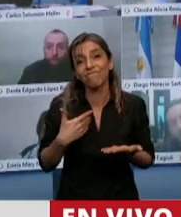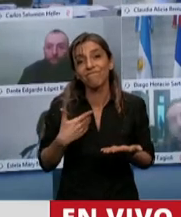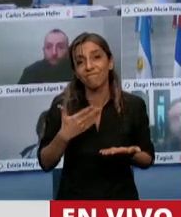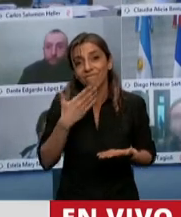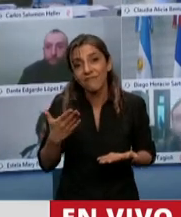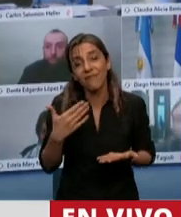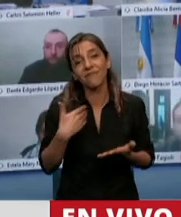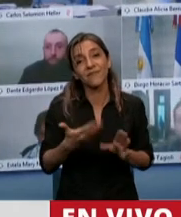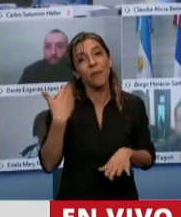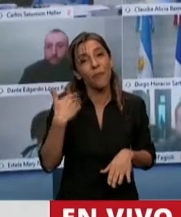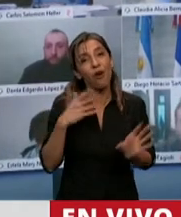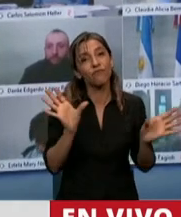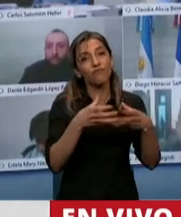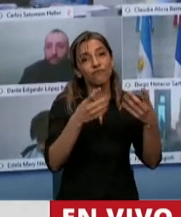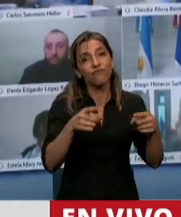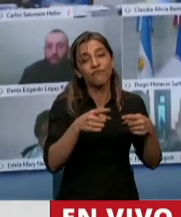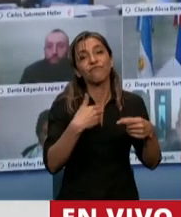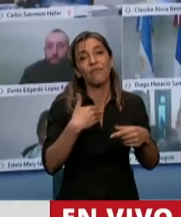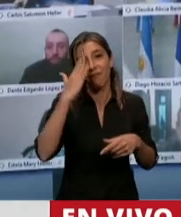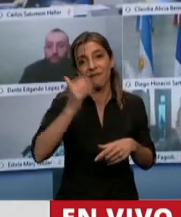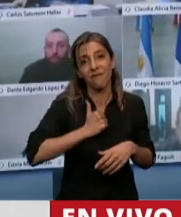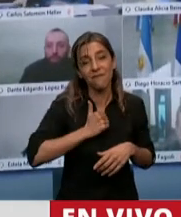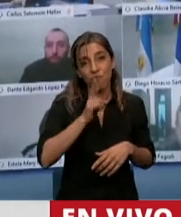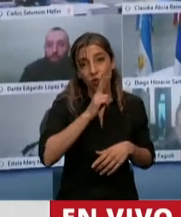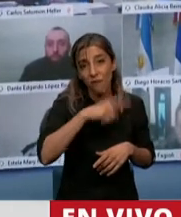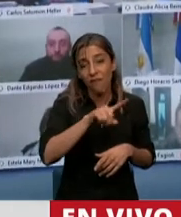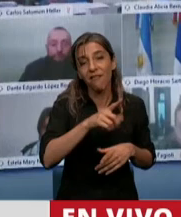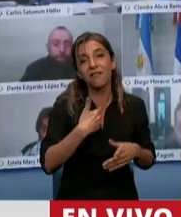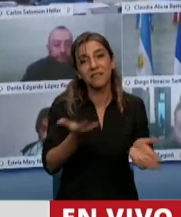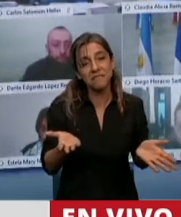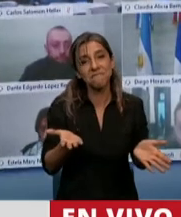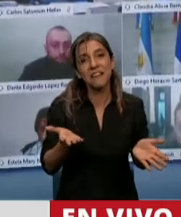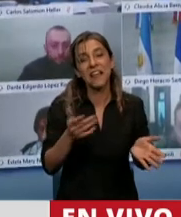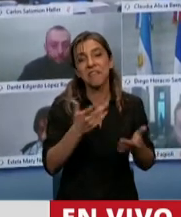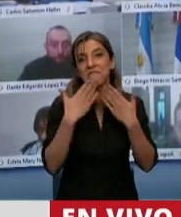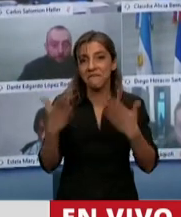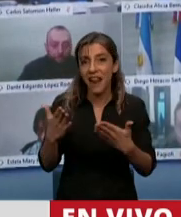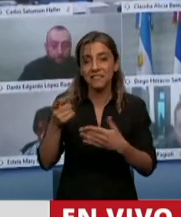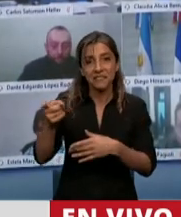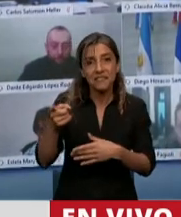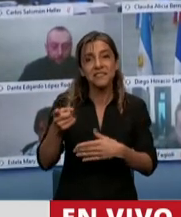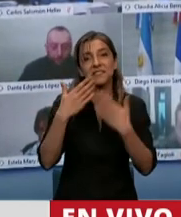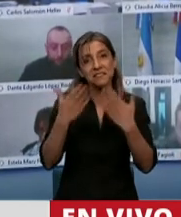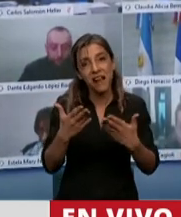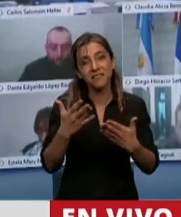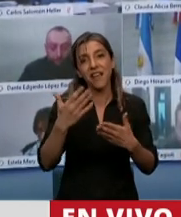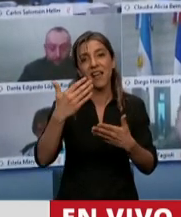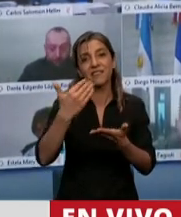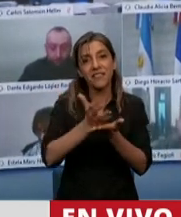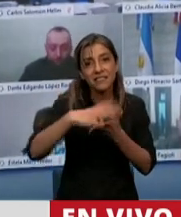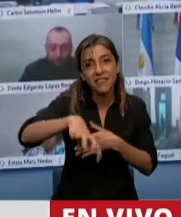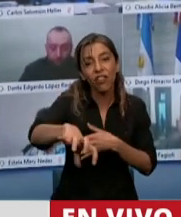a la Orquesta de Mujeres de las Fuerzas Armadas al arranque. Le agradezco a usted, a su área de cultura de